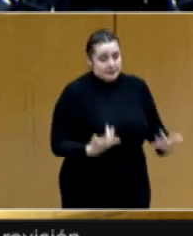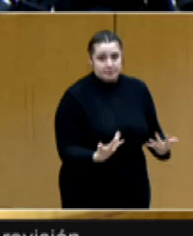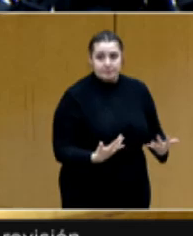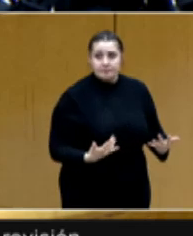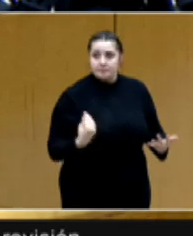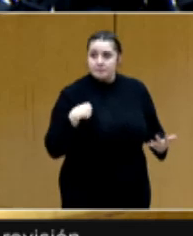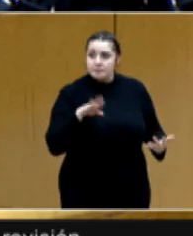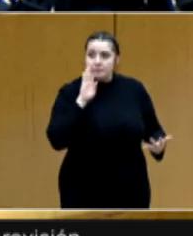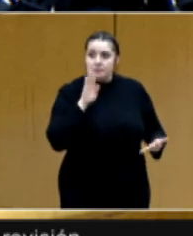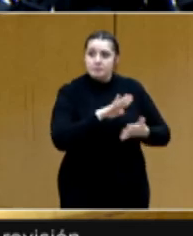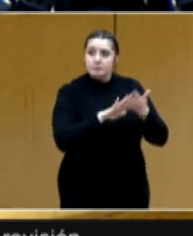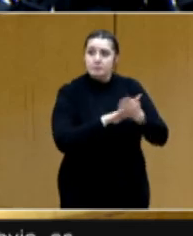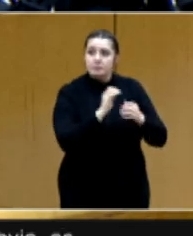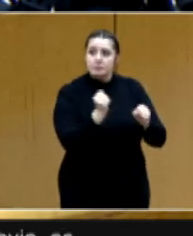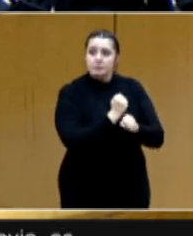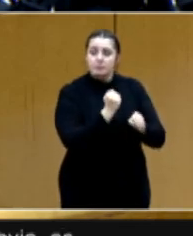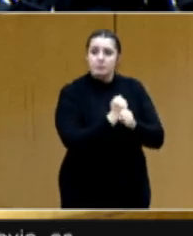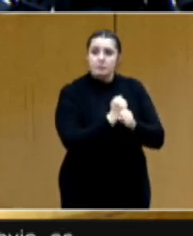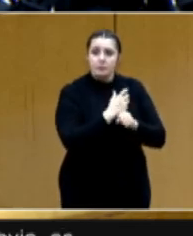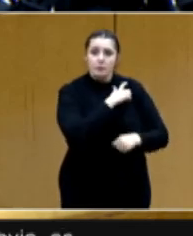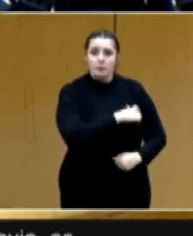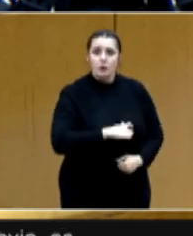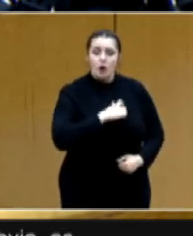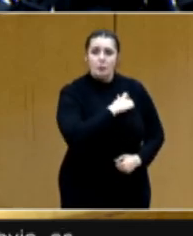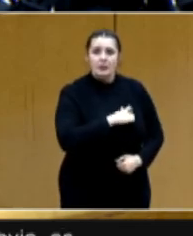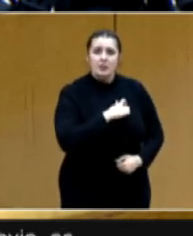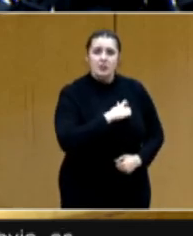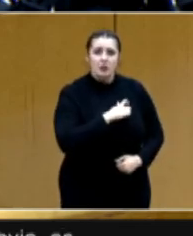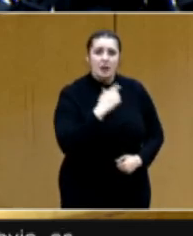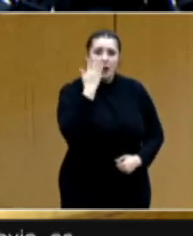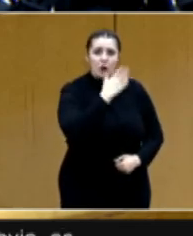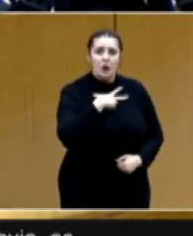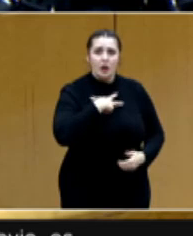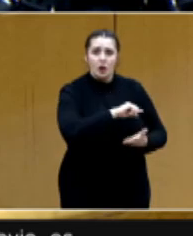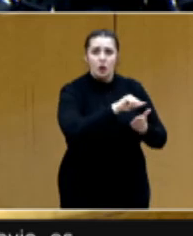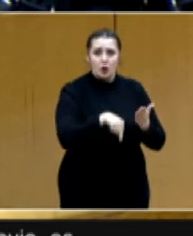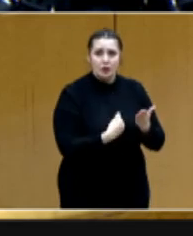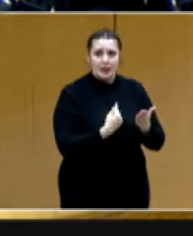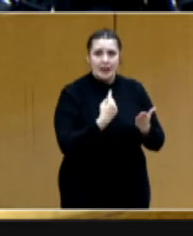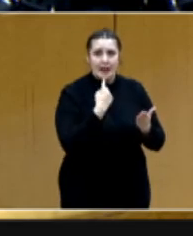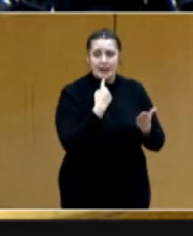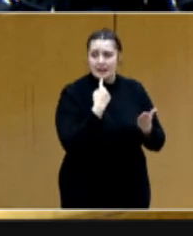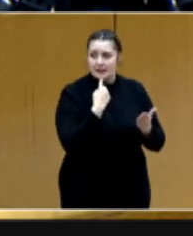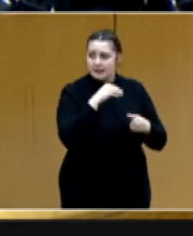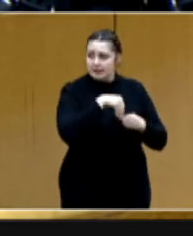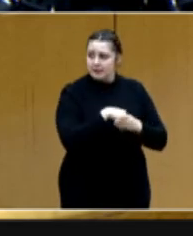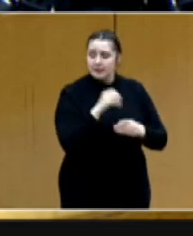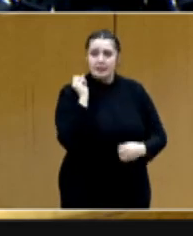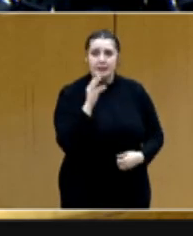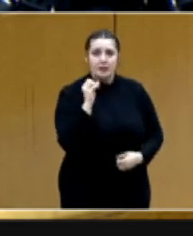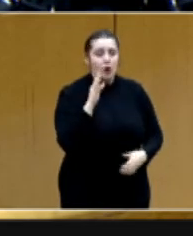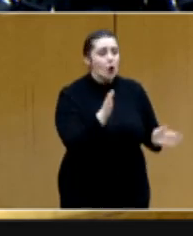trabajando en una comisión formada en el seno del colegio notarial en el que intervienen compañeros